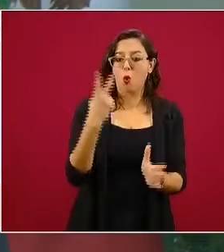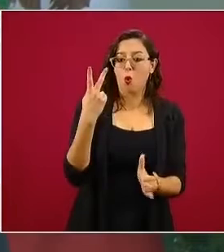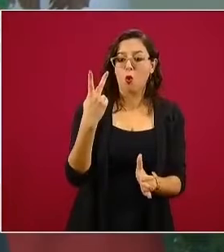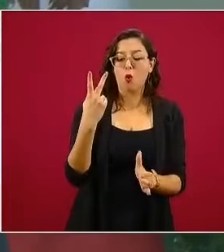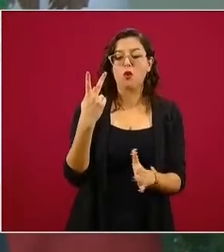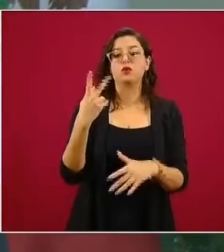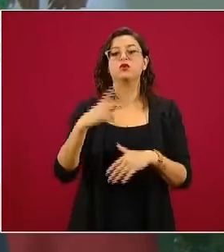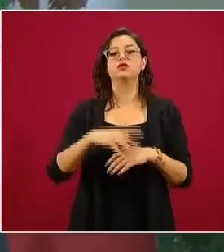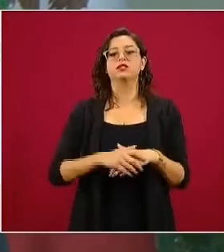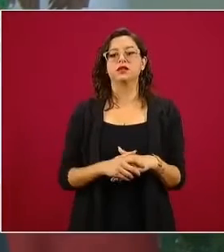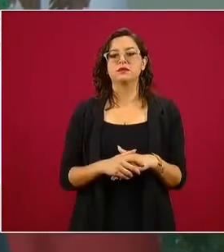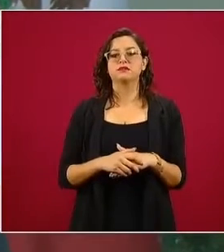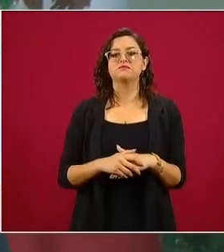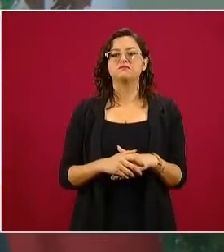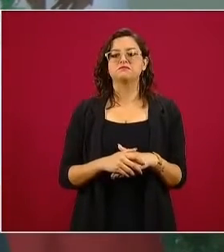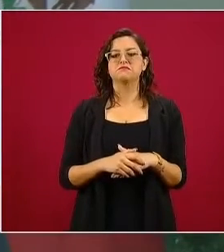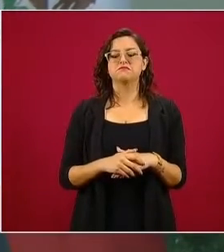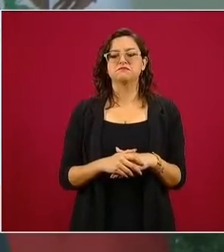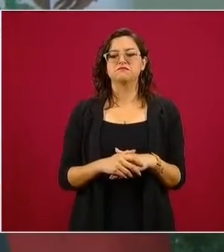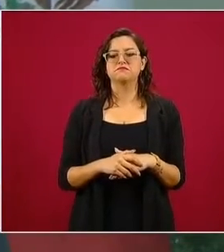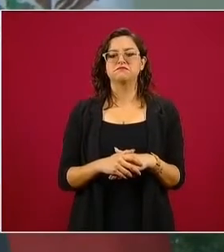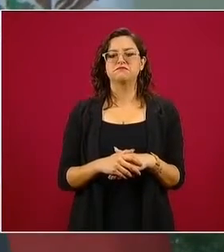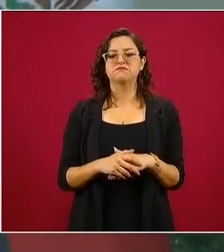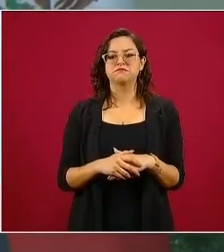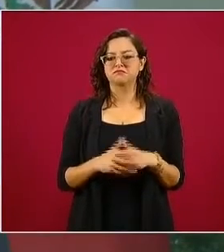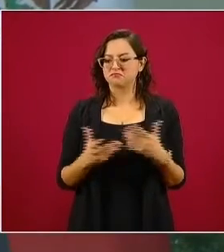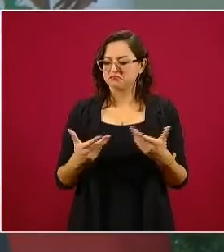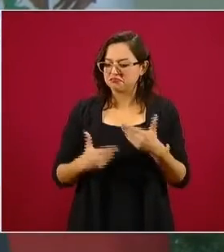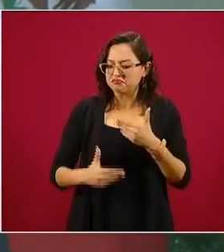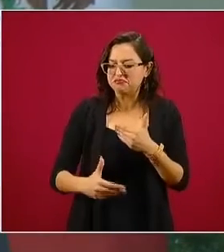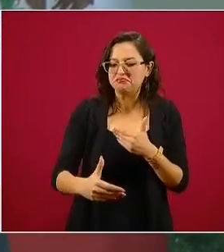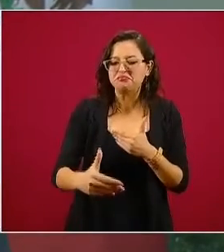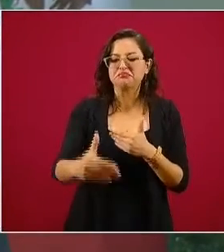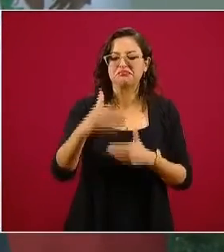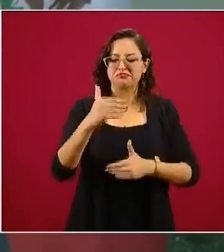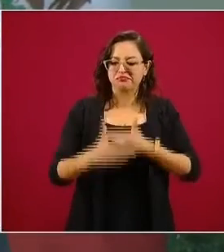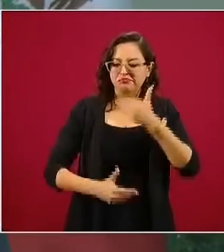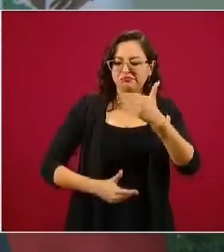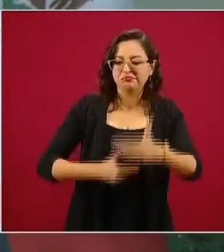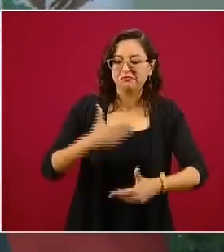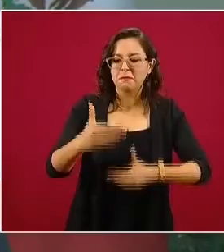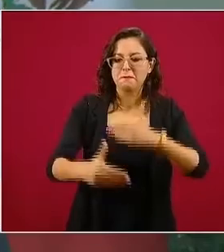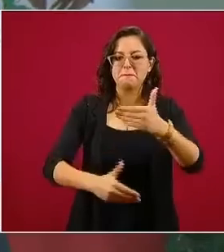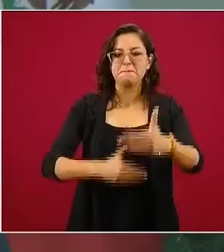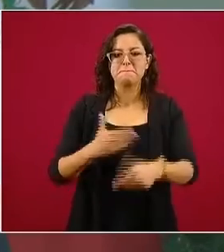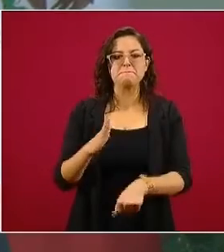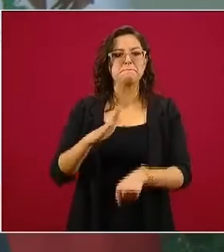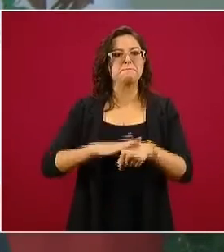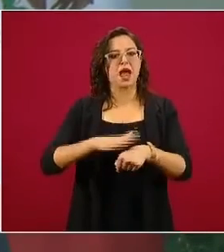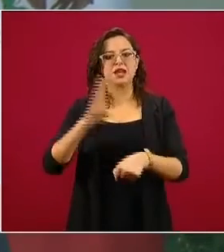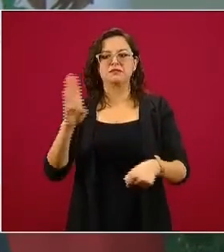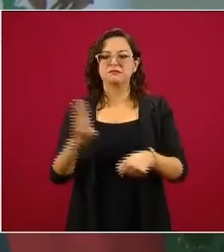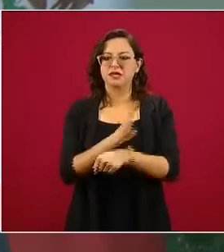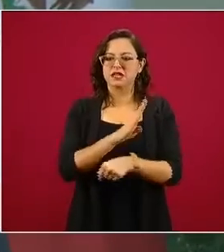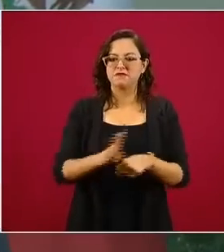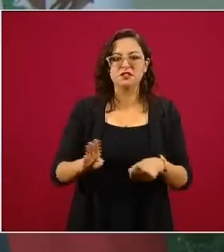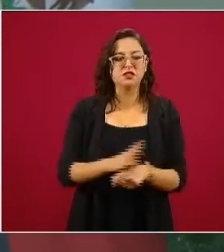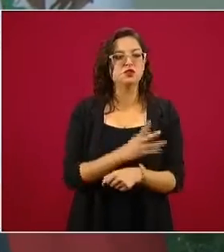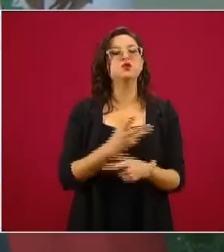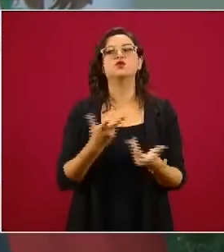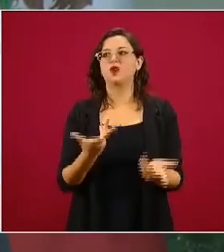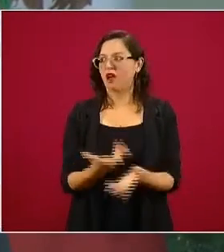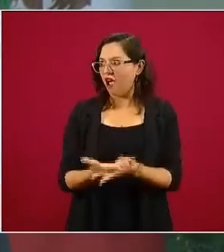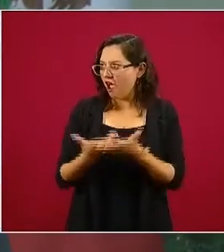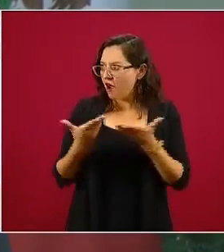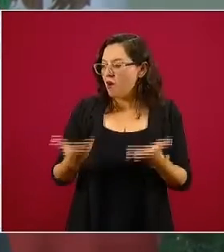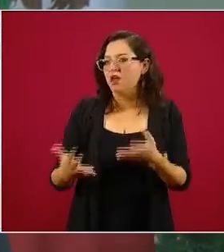a construir. Somos beneficiarios, somos ya quienes están viendo los grandes frutos, porque este